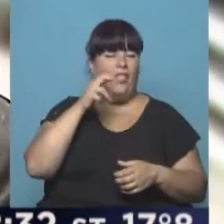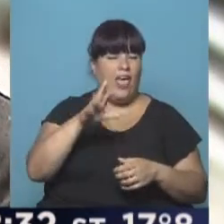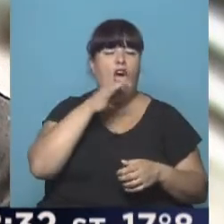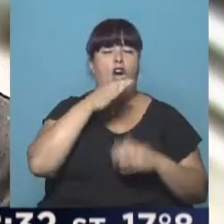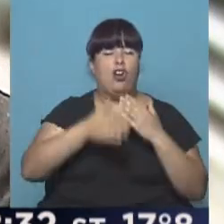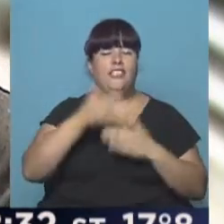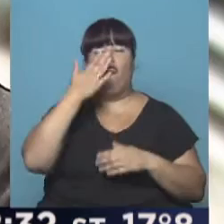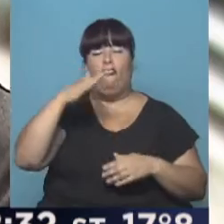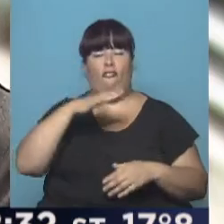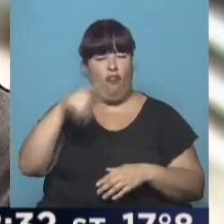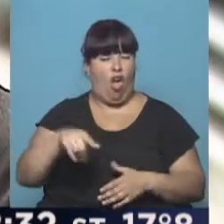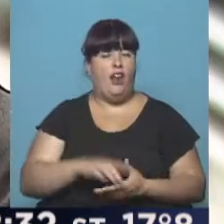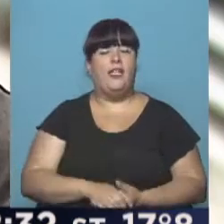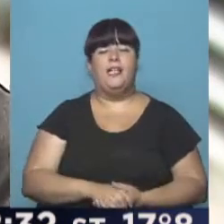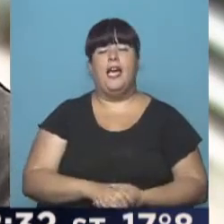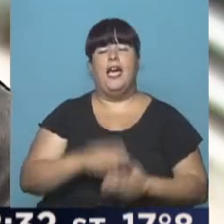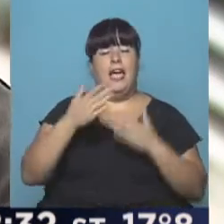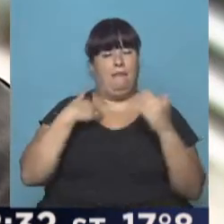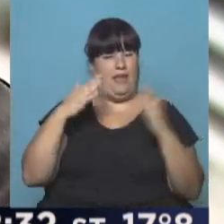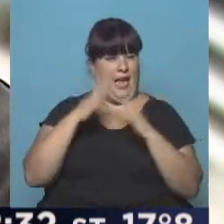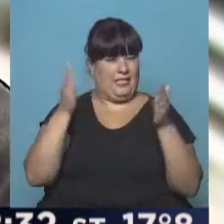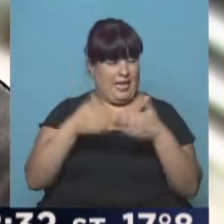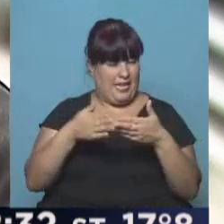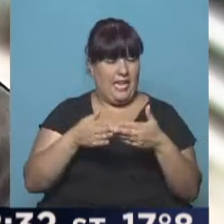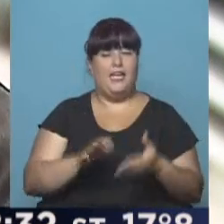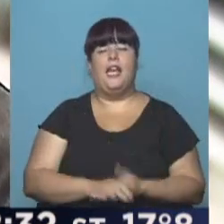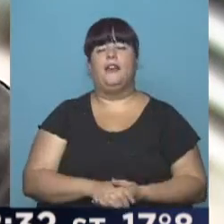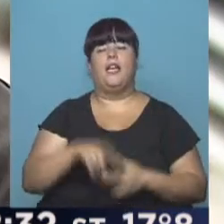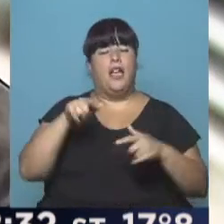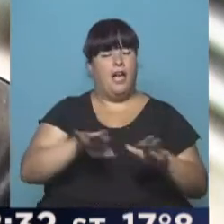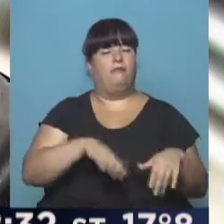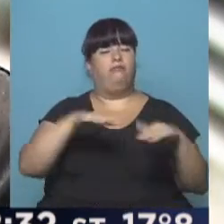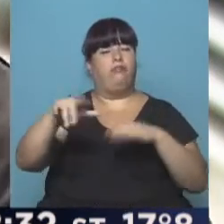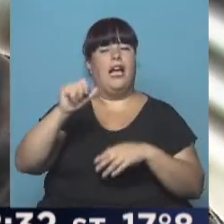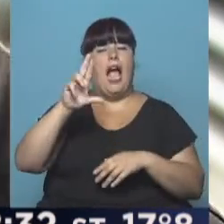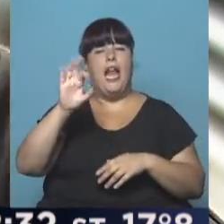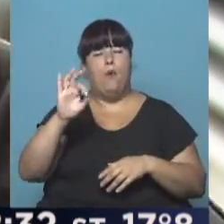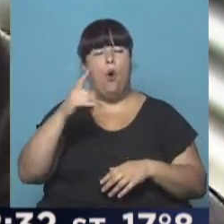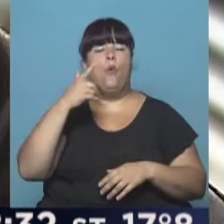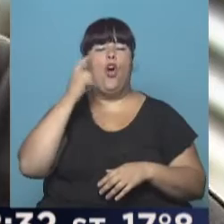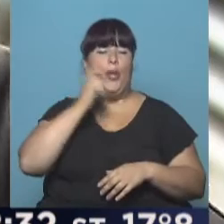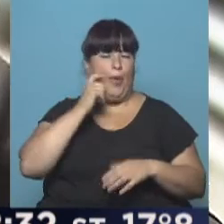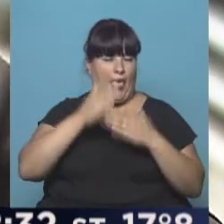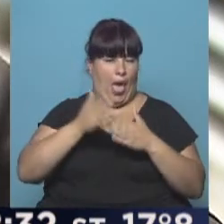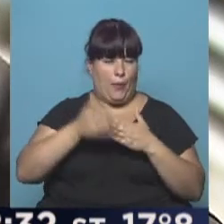estos en flores en la esquina de mi casa y vamos a ir hasta carabobo y rivadavia